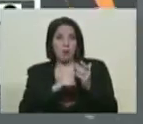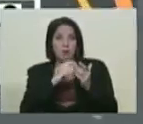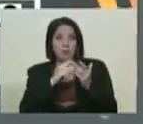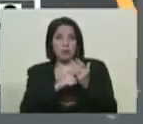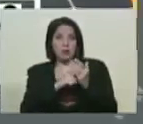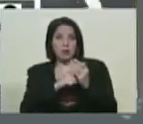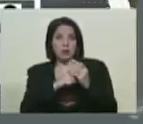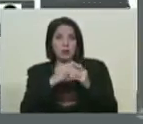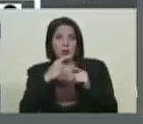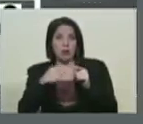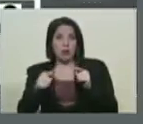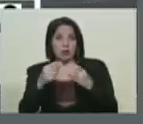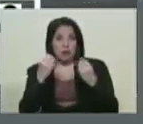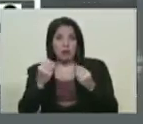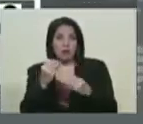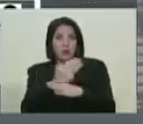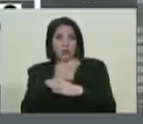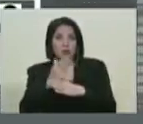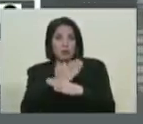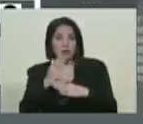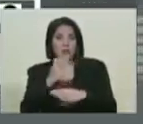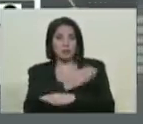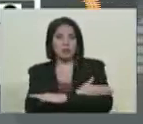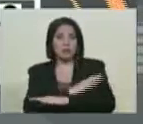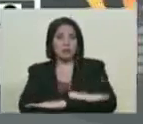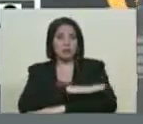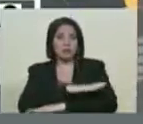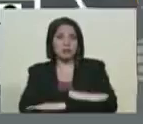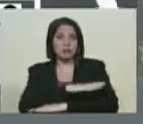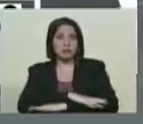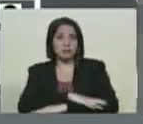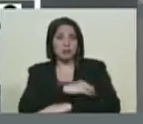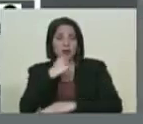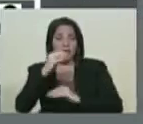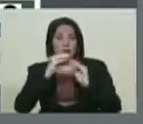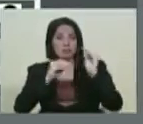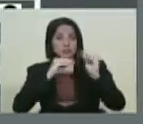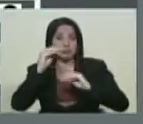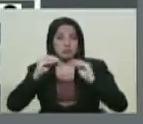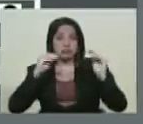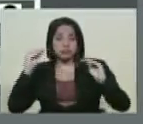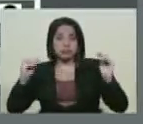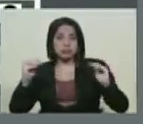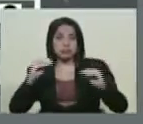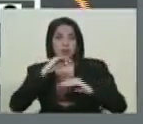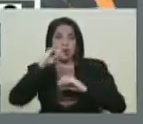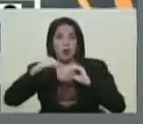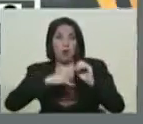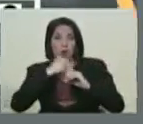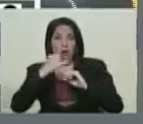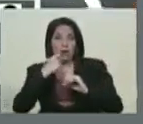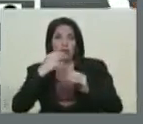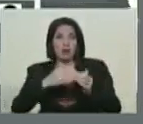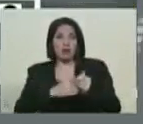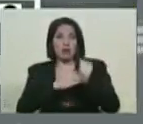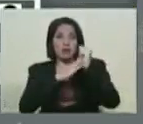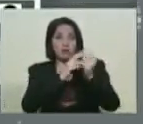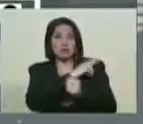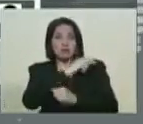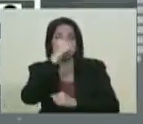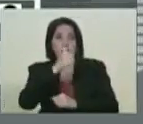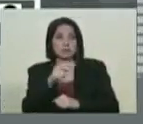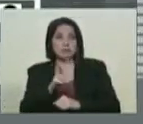convivencia pacífica que acaba de mencionar hace pocos minutos Jorge Rodríguez, jefe de la delegación venezolana.